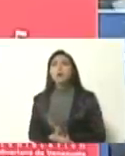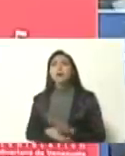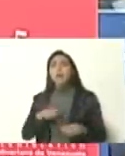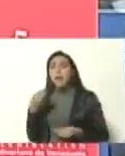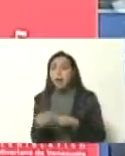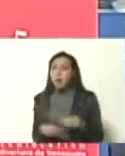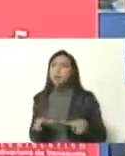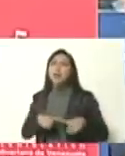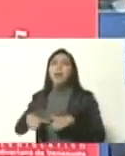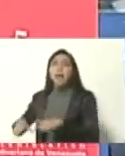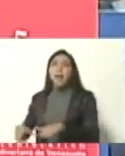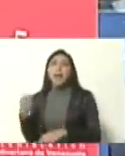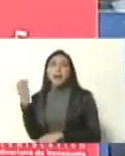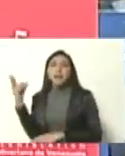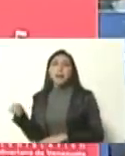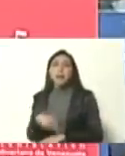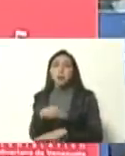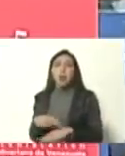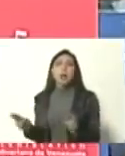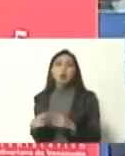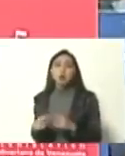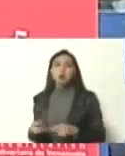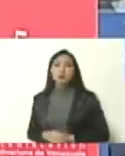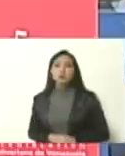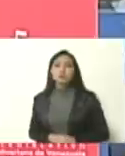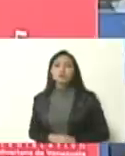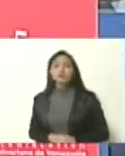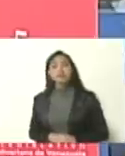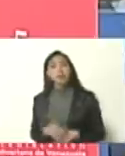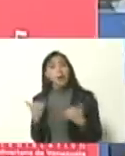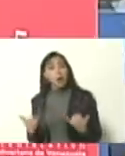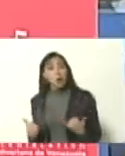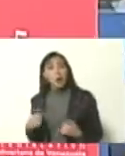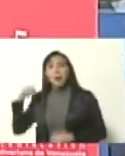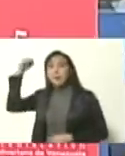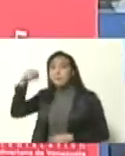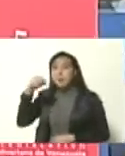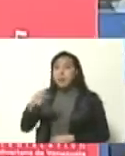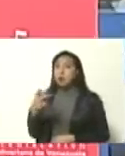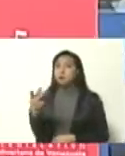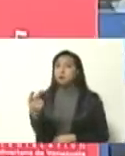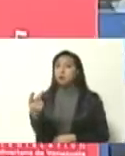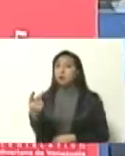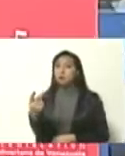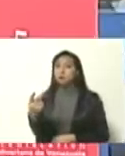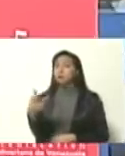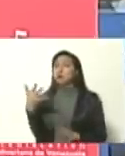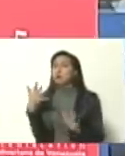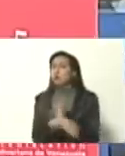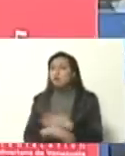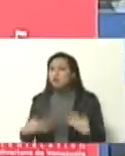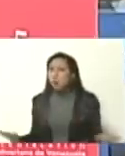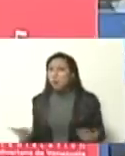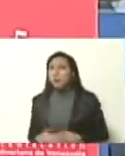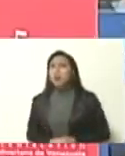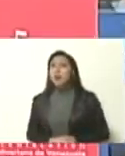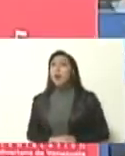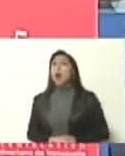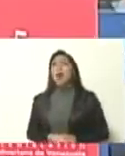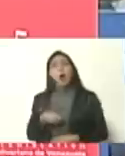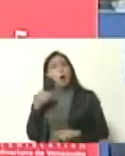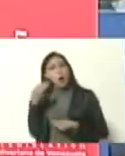de la Asamblea Nacional. Vamos a ver el segundo video donde habla de la acción que le